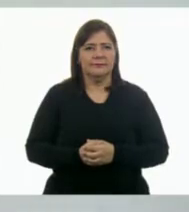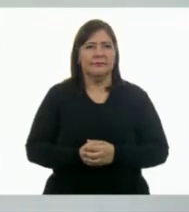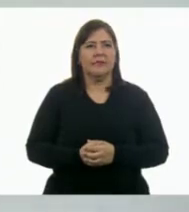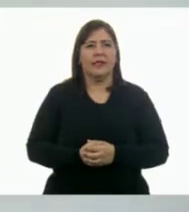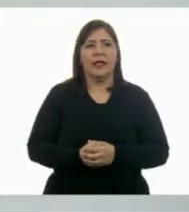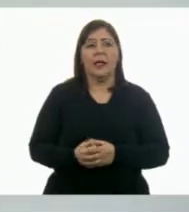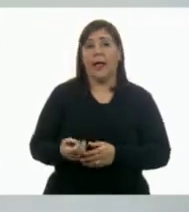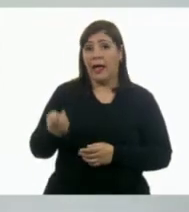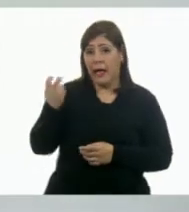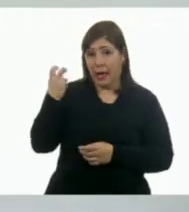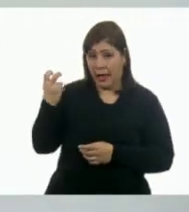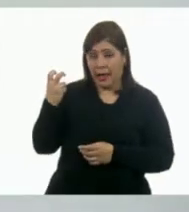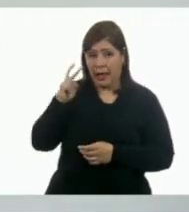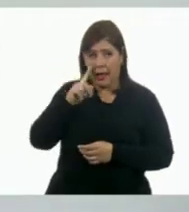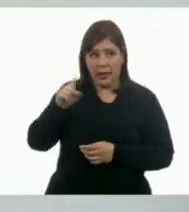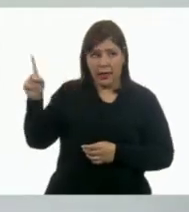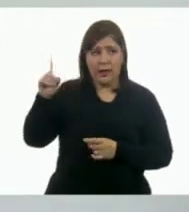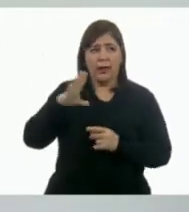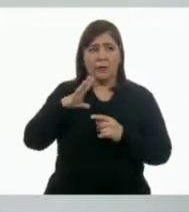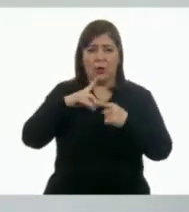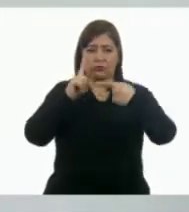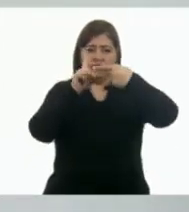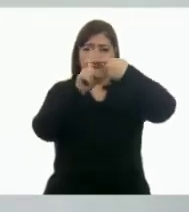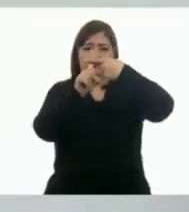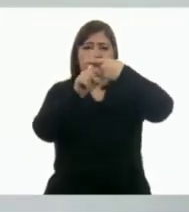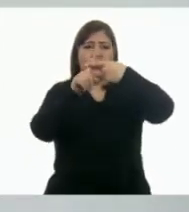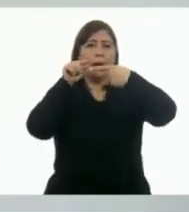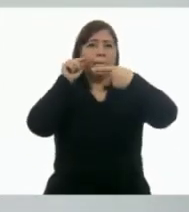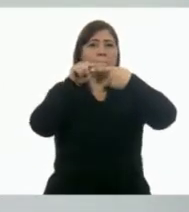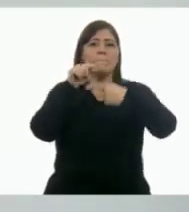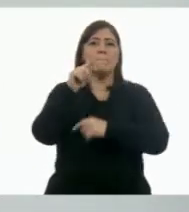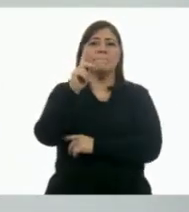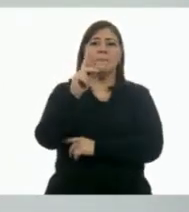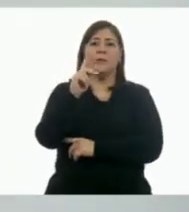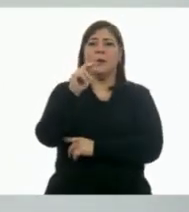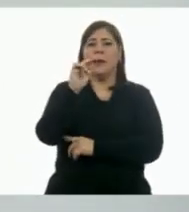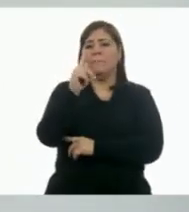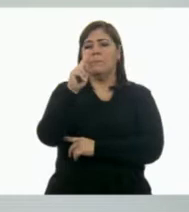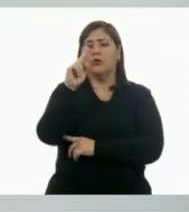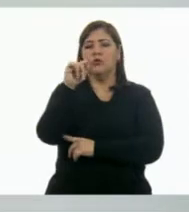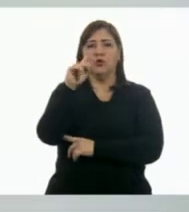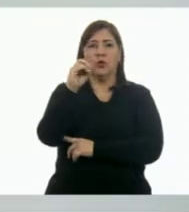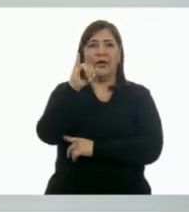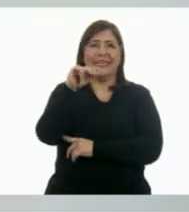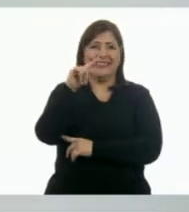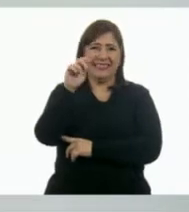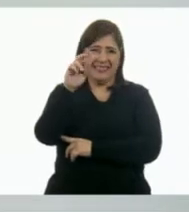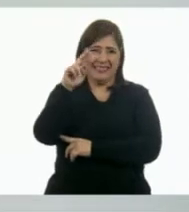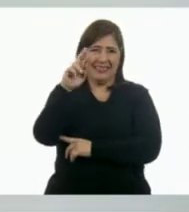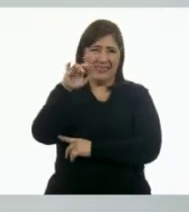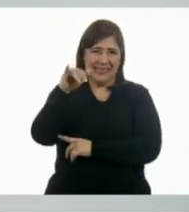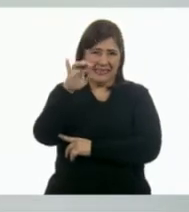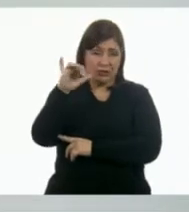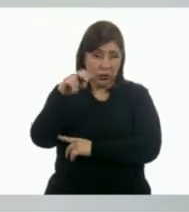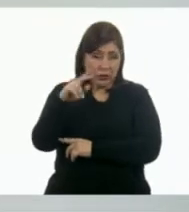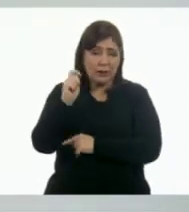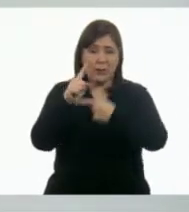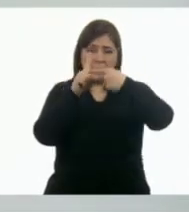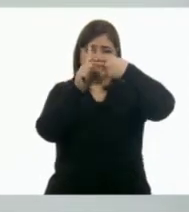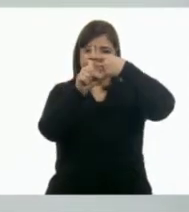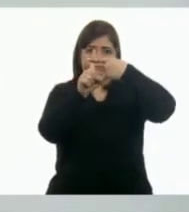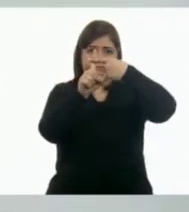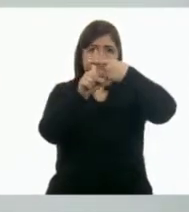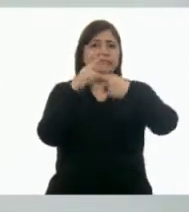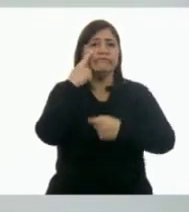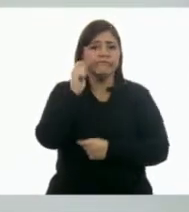Y aquí tenemos el punto de intersección. Y si vemos aquí si vemos aquí, si